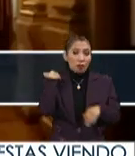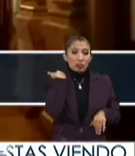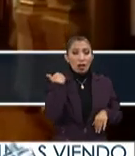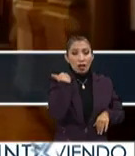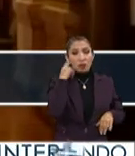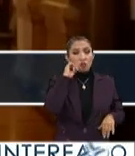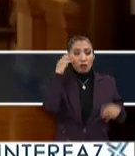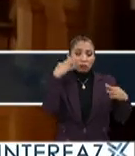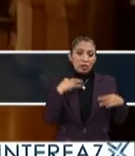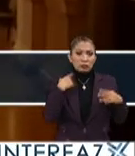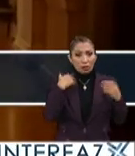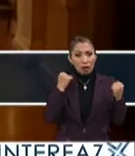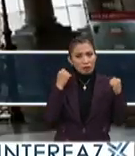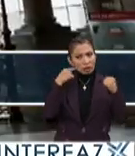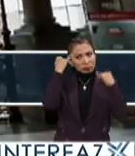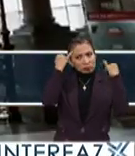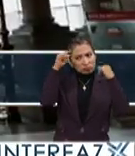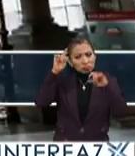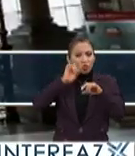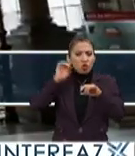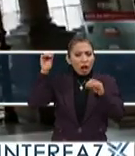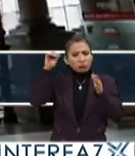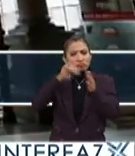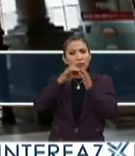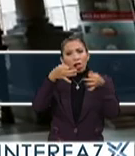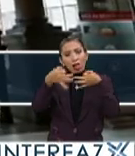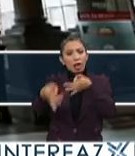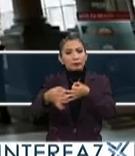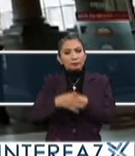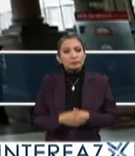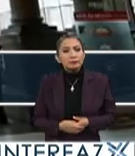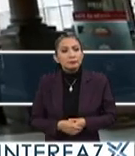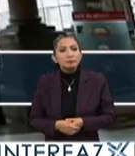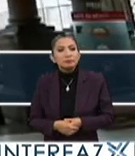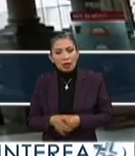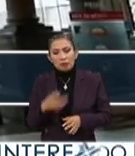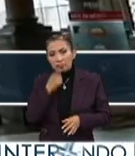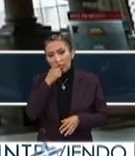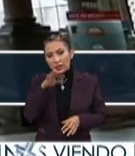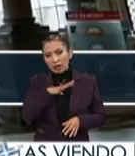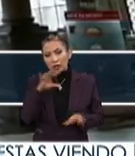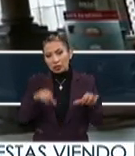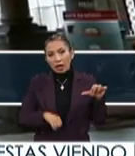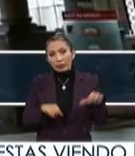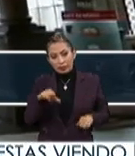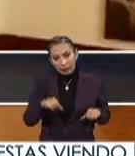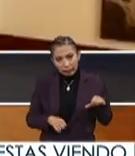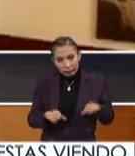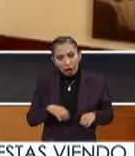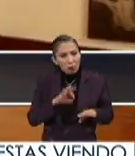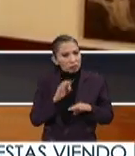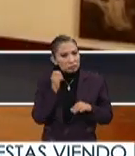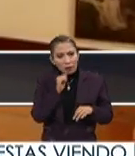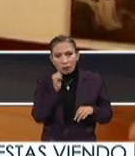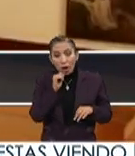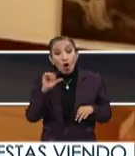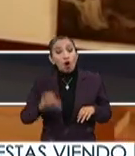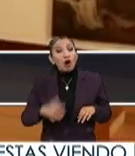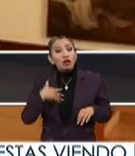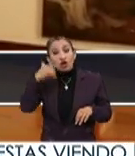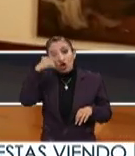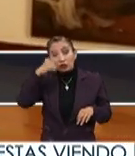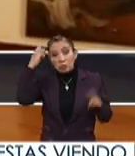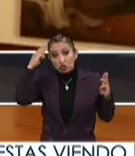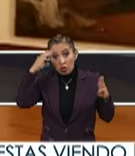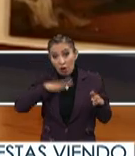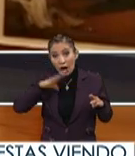musa, sino que hay como una fuerza creativa que atrapa a toda la gente. Y como bien dices, hay actividades como todo el tiempo. Hoy tenemos Noche de